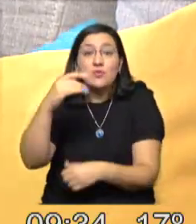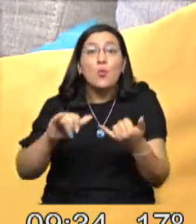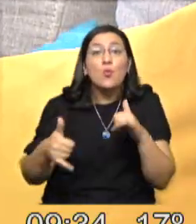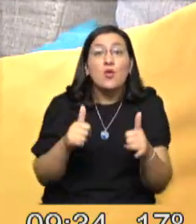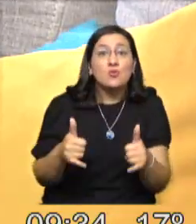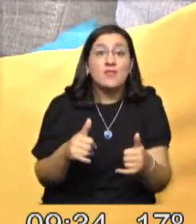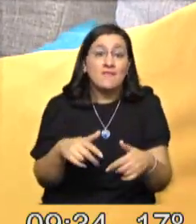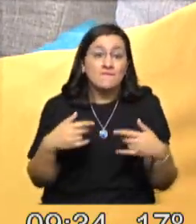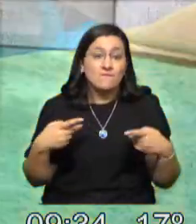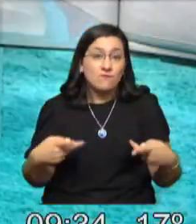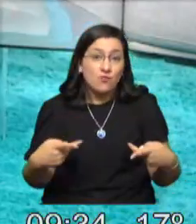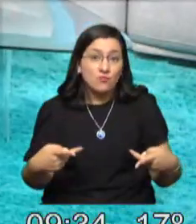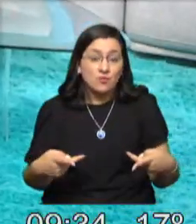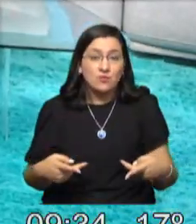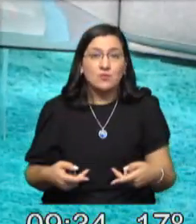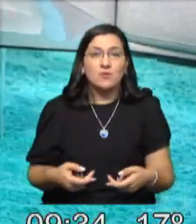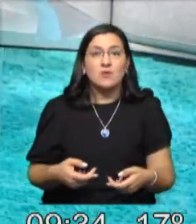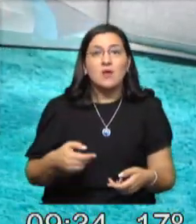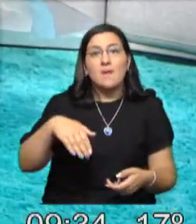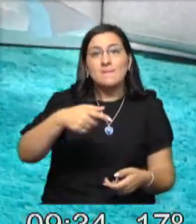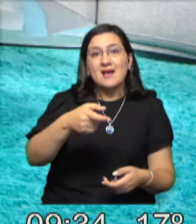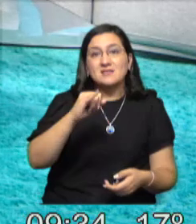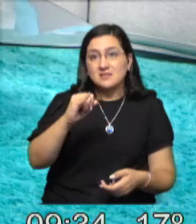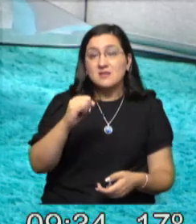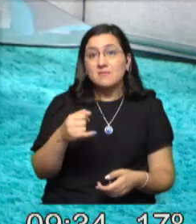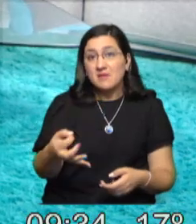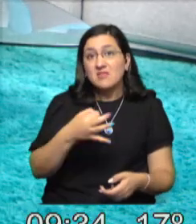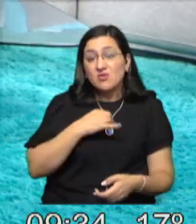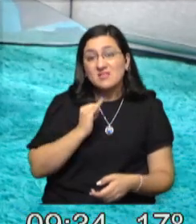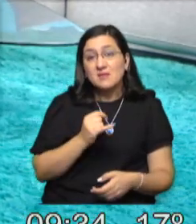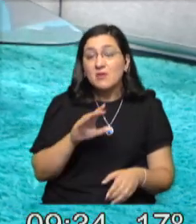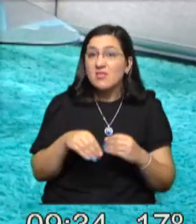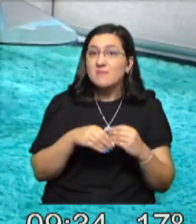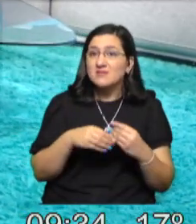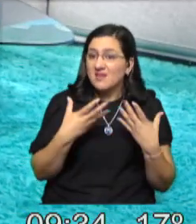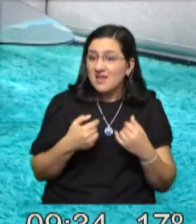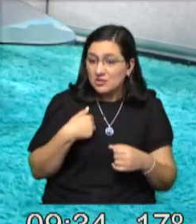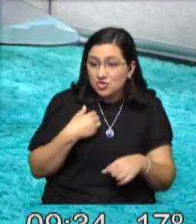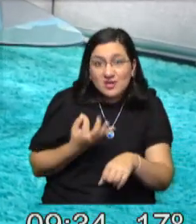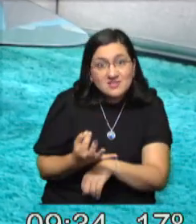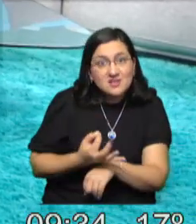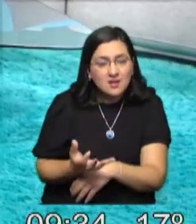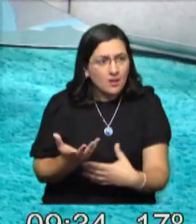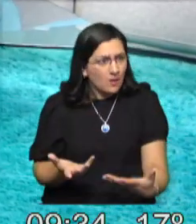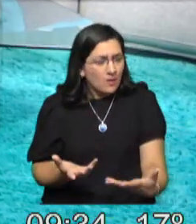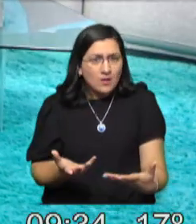Salvia. El chino, obviamente, me dijo que sí, bárbaro, pero que aparte quería que le diera clase. Entonces, bueno, ese fue un momento como bisagra.